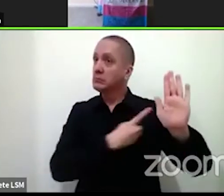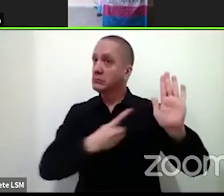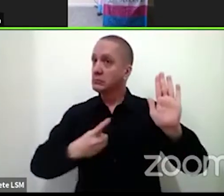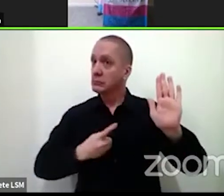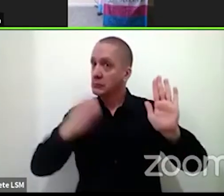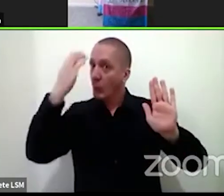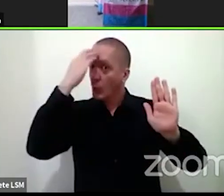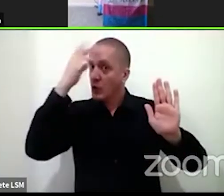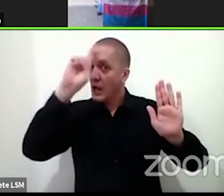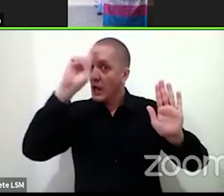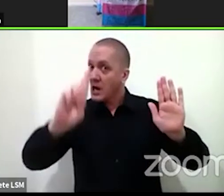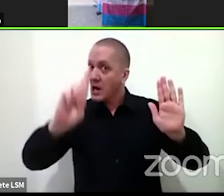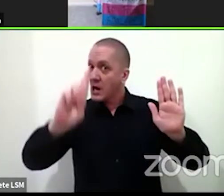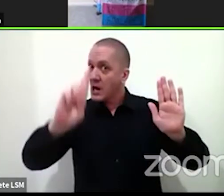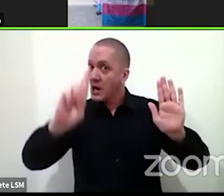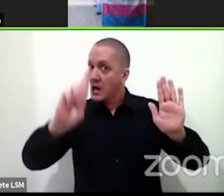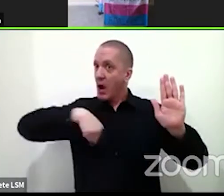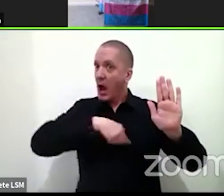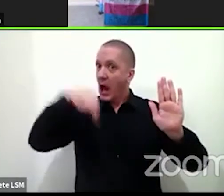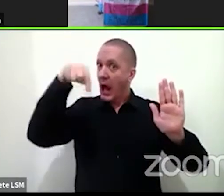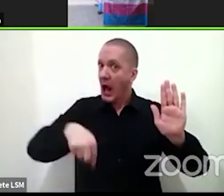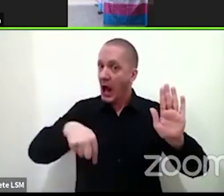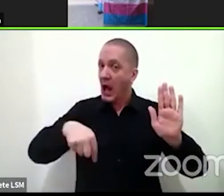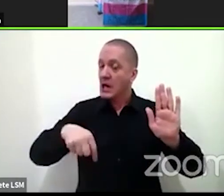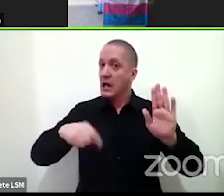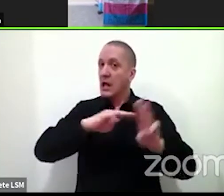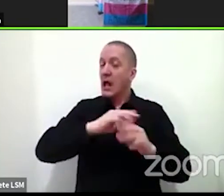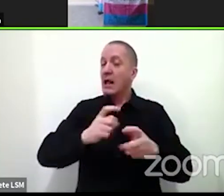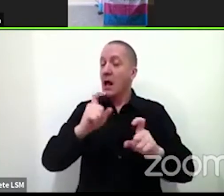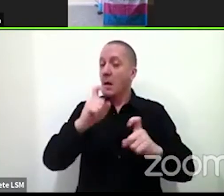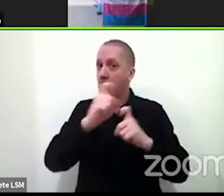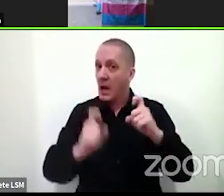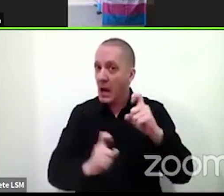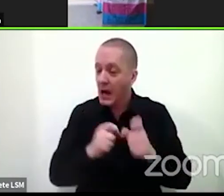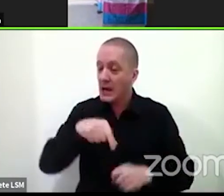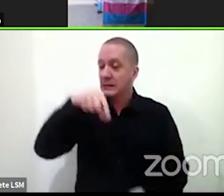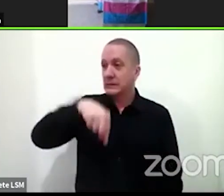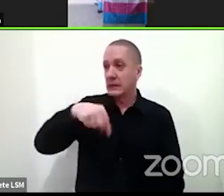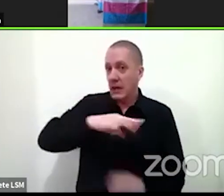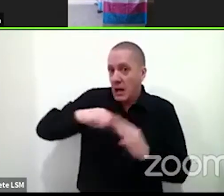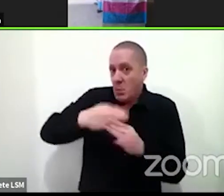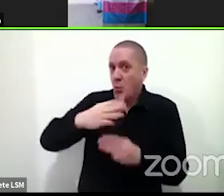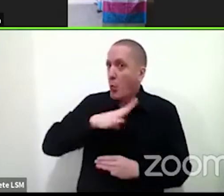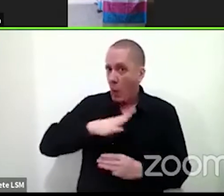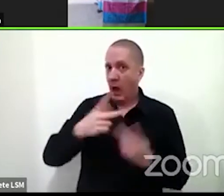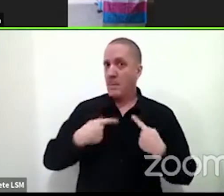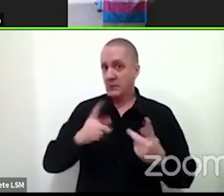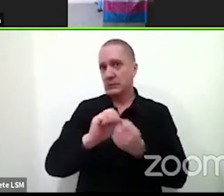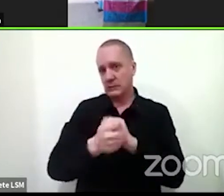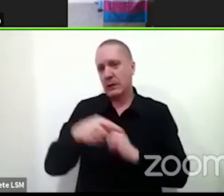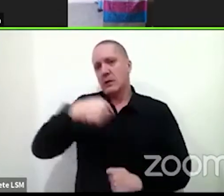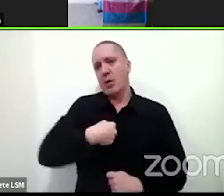planeta. En búsqueda de soluciones, en Community Estrella nos